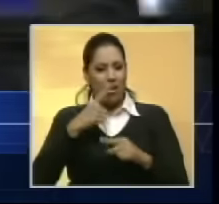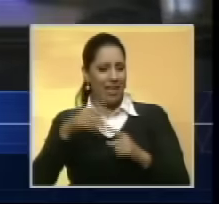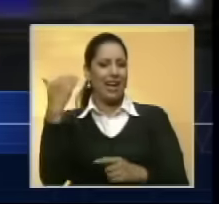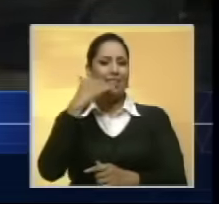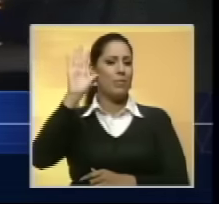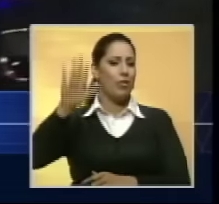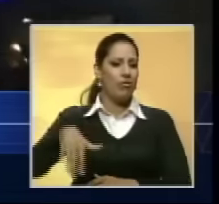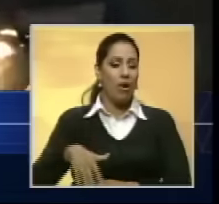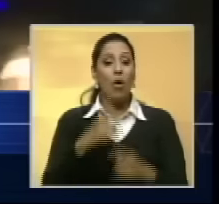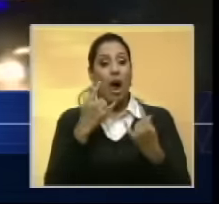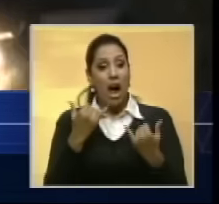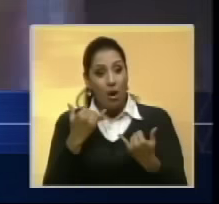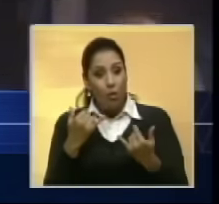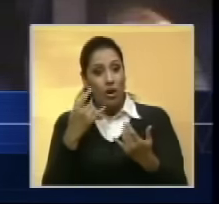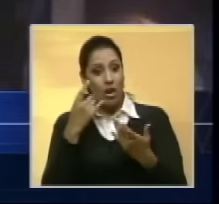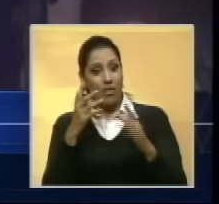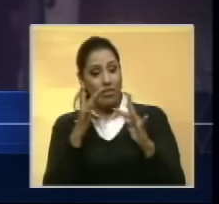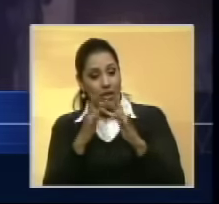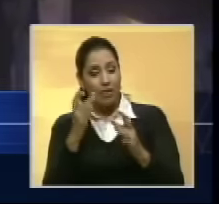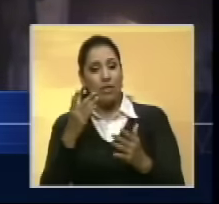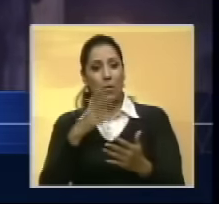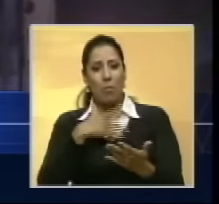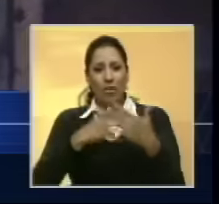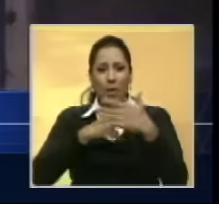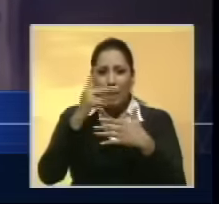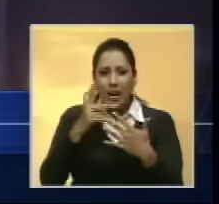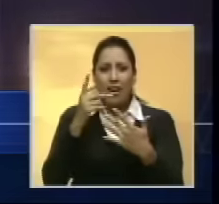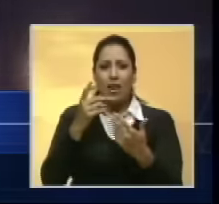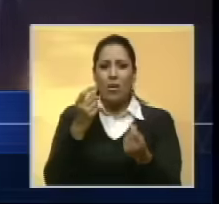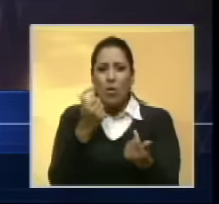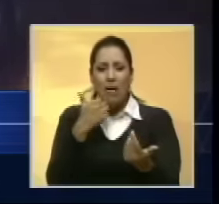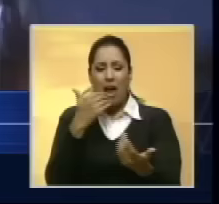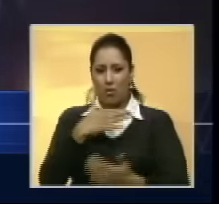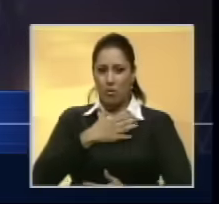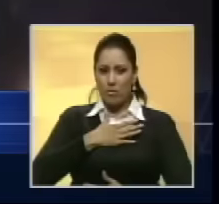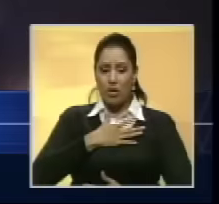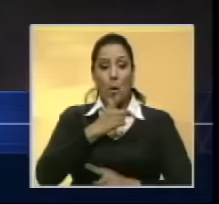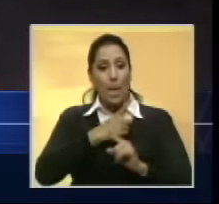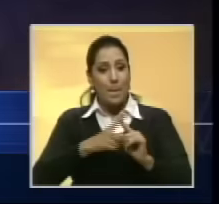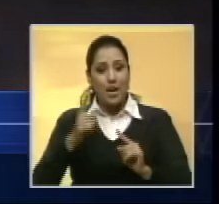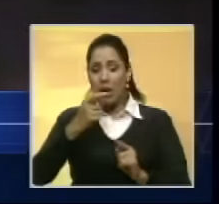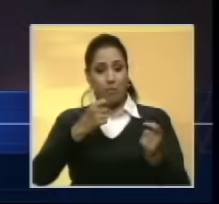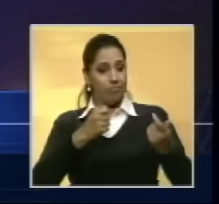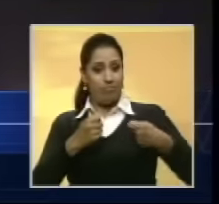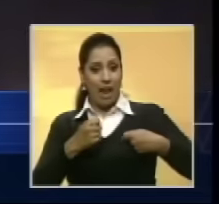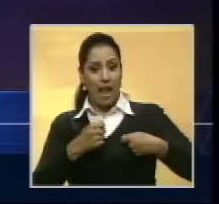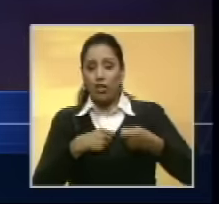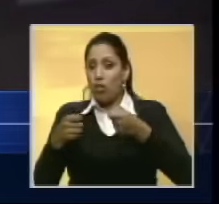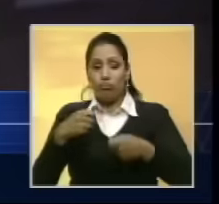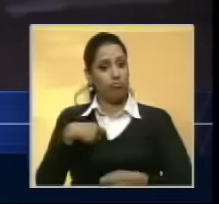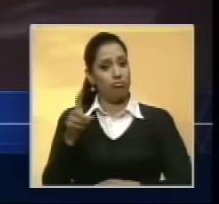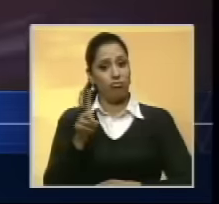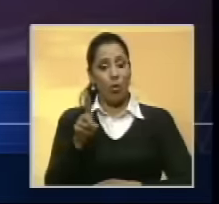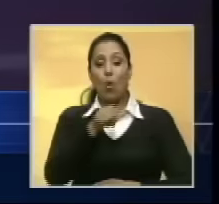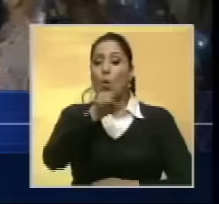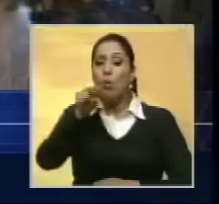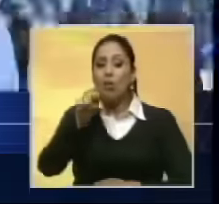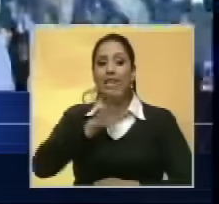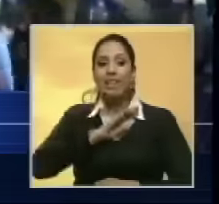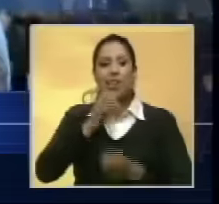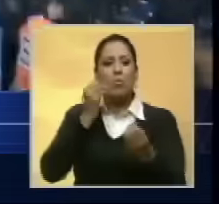Luis. Eso no conocieron a la gente. Pero la fortuna de los Kirchner no la hicieron conmigo. Y tampoco me la dieron a mí para que se la maneje. Usted vio